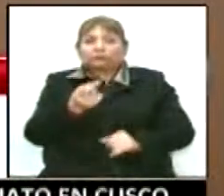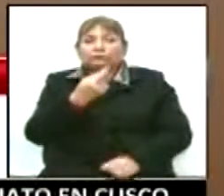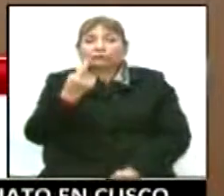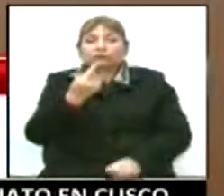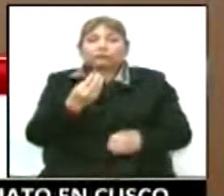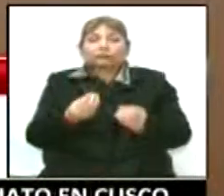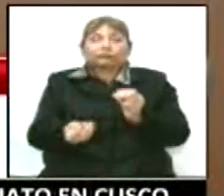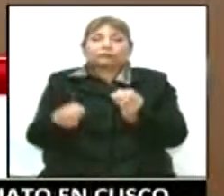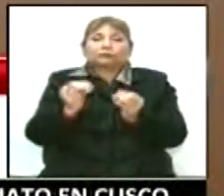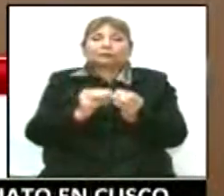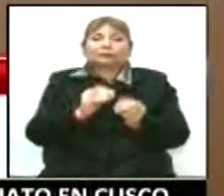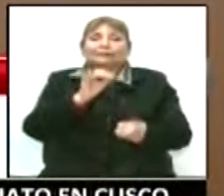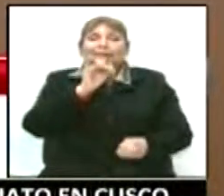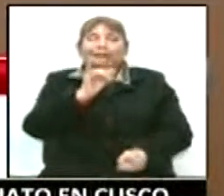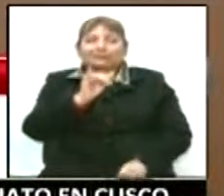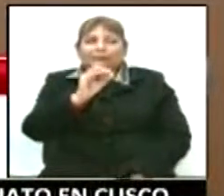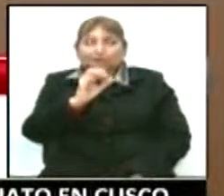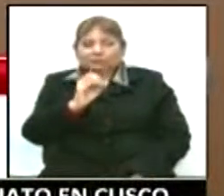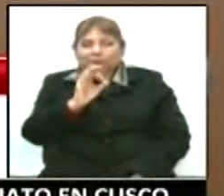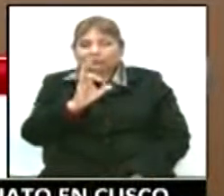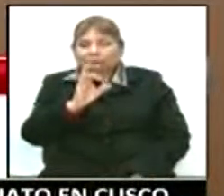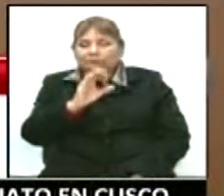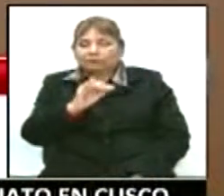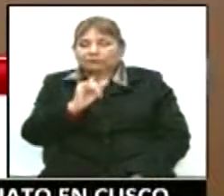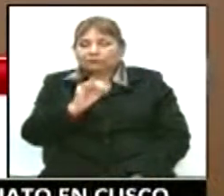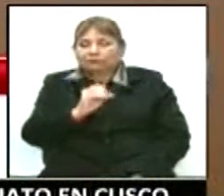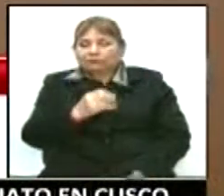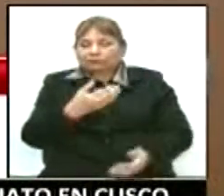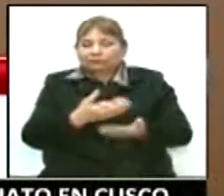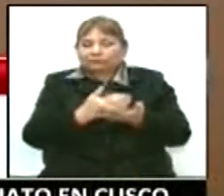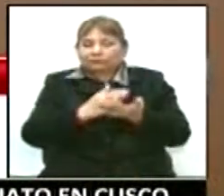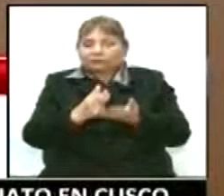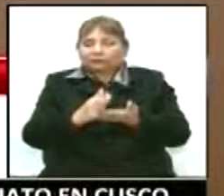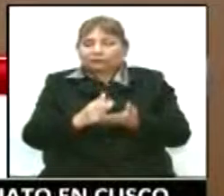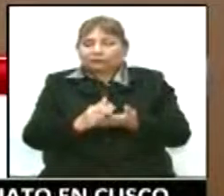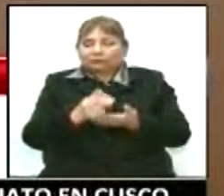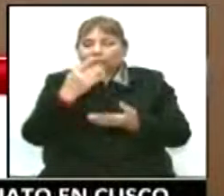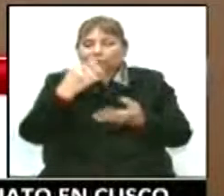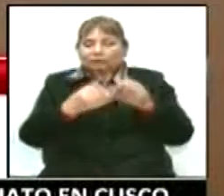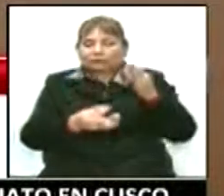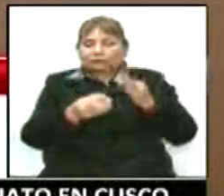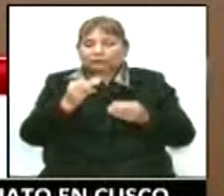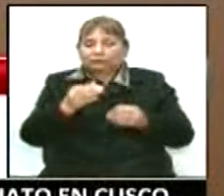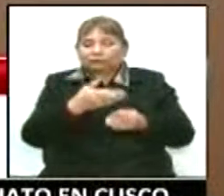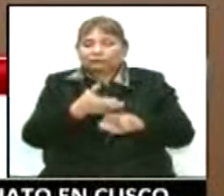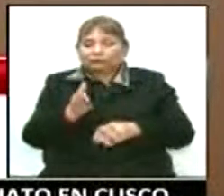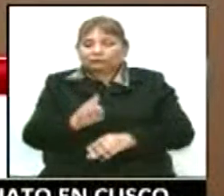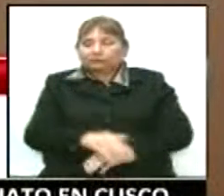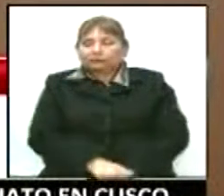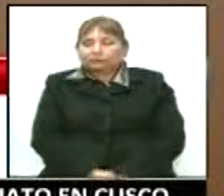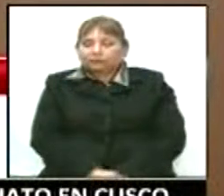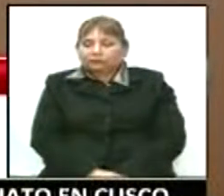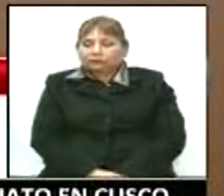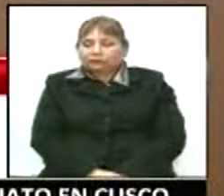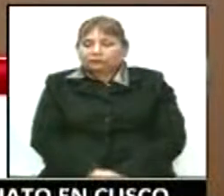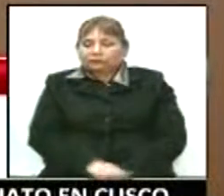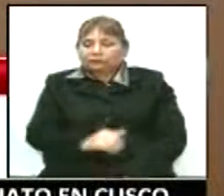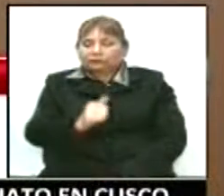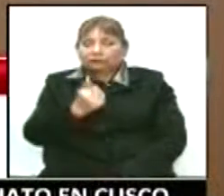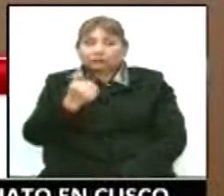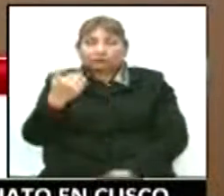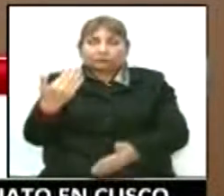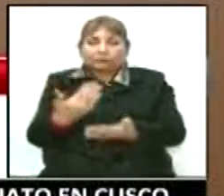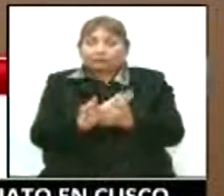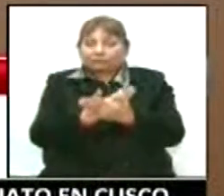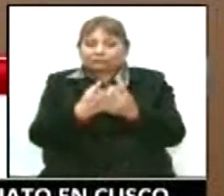hay que comentar que también de oficio también se puede hacer esta destitución para jueces de otras instancias, porque en el texto